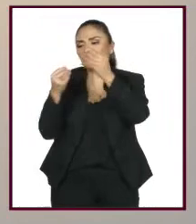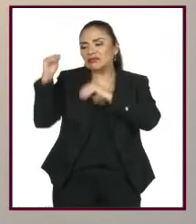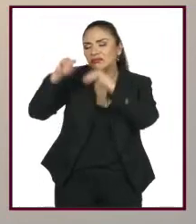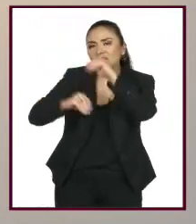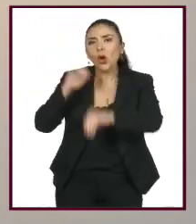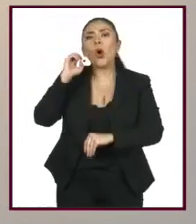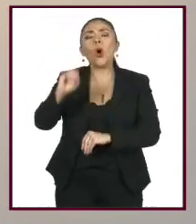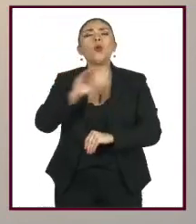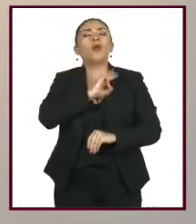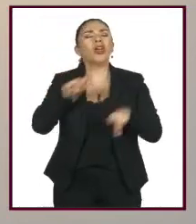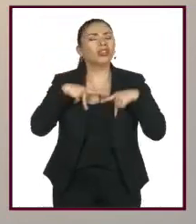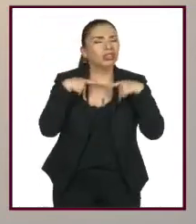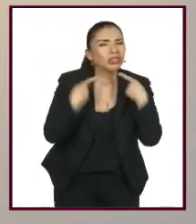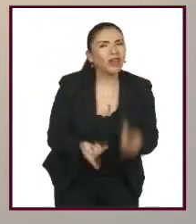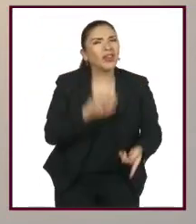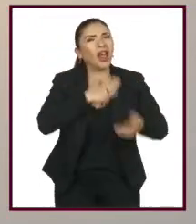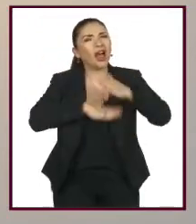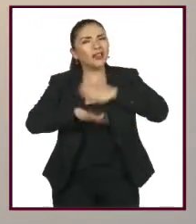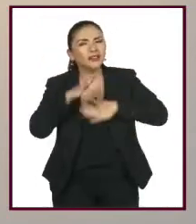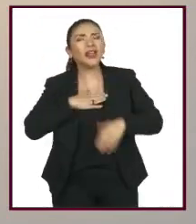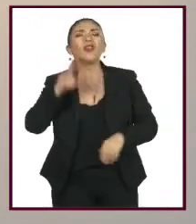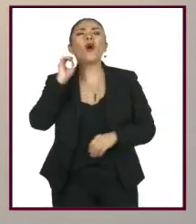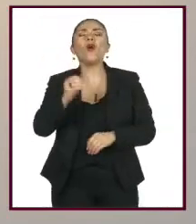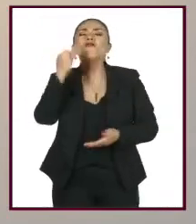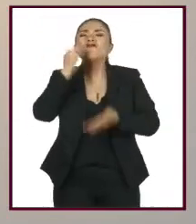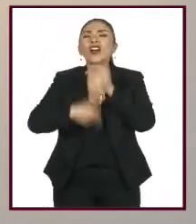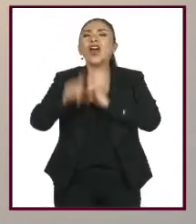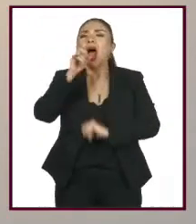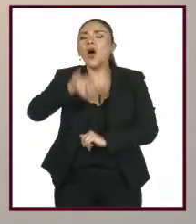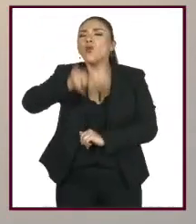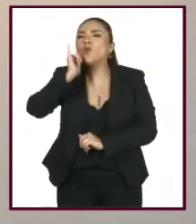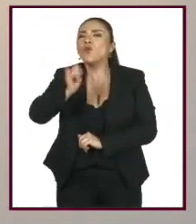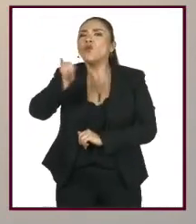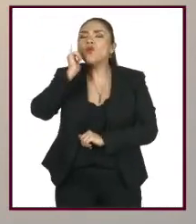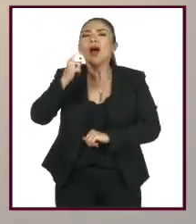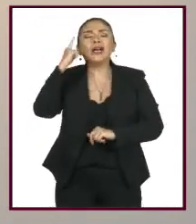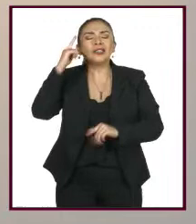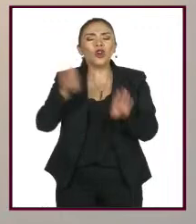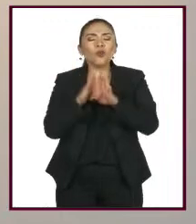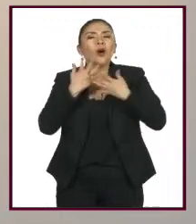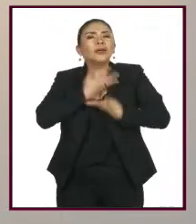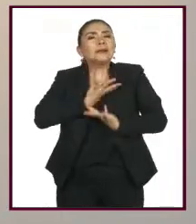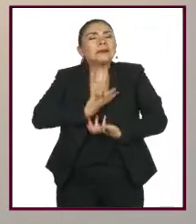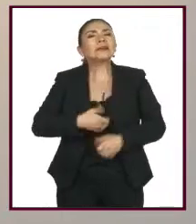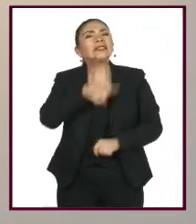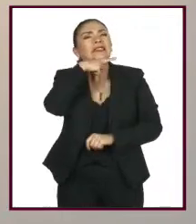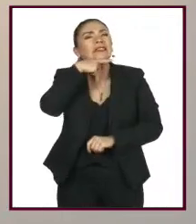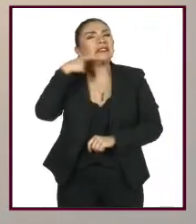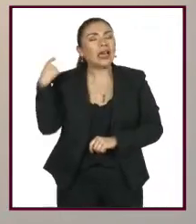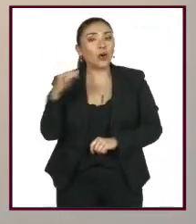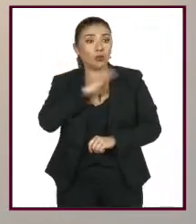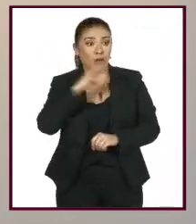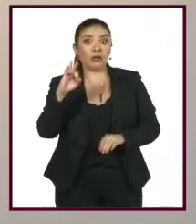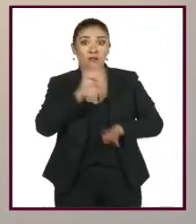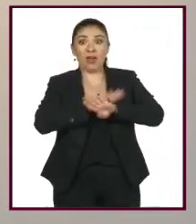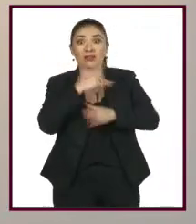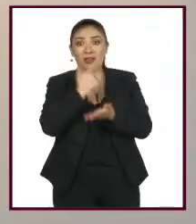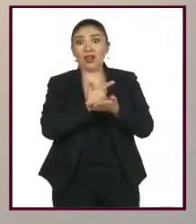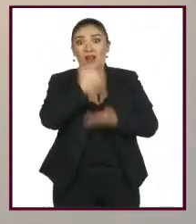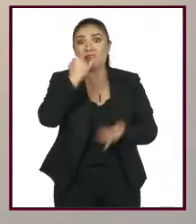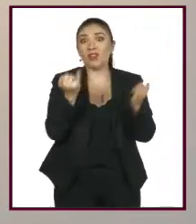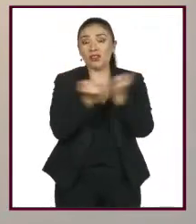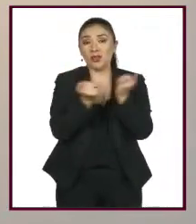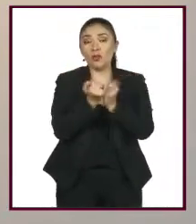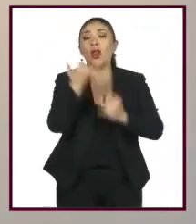también agotamiento físico, la deshidratación que los puede presentarse de una forma grave y que